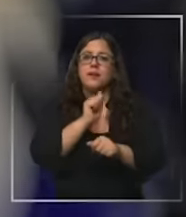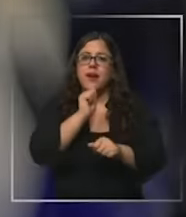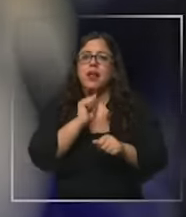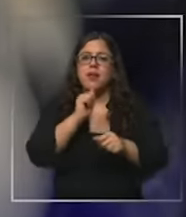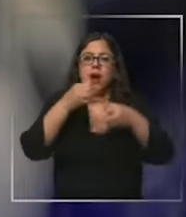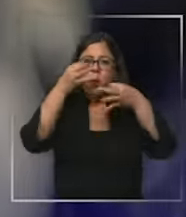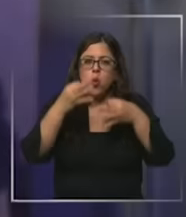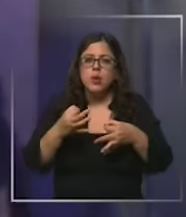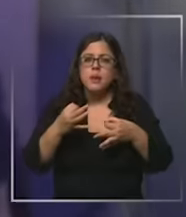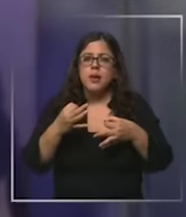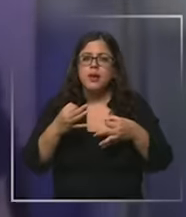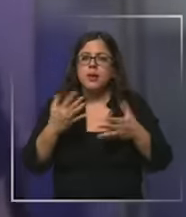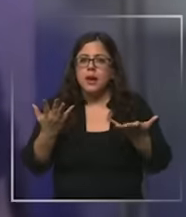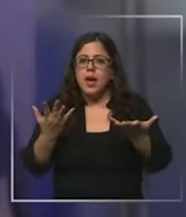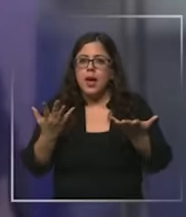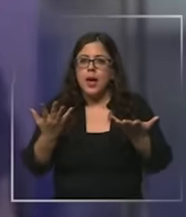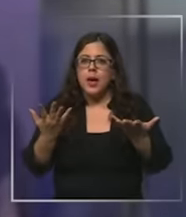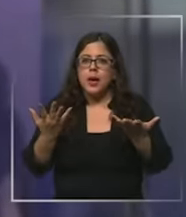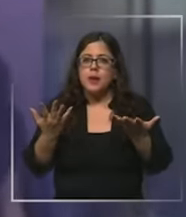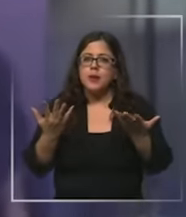el golpe final.